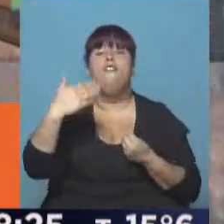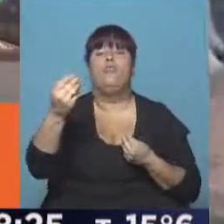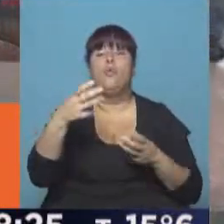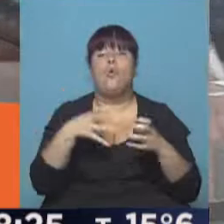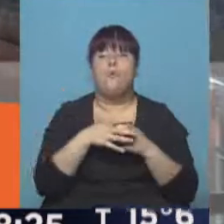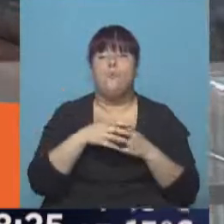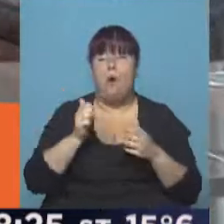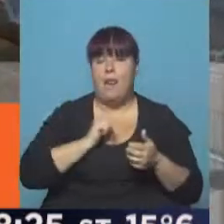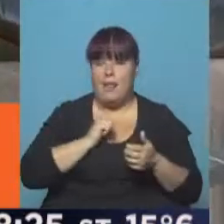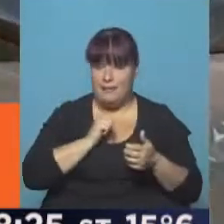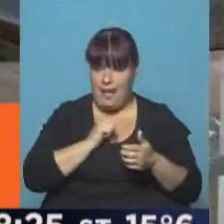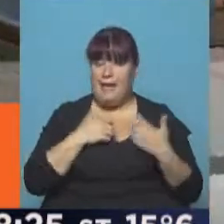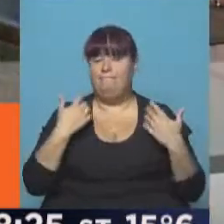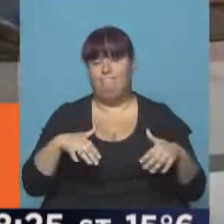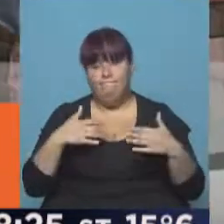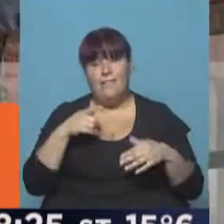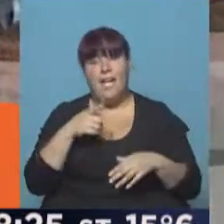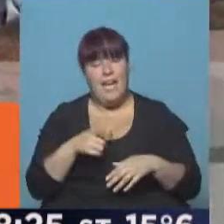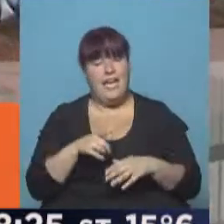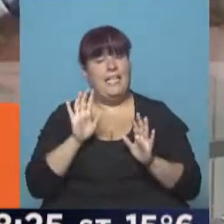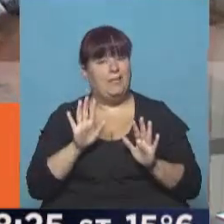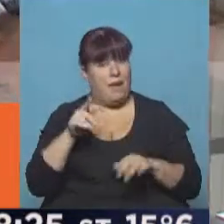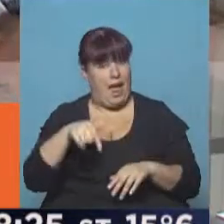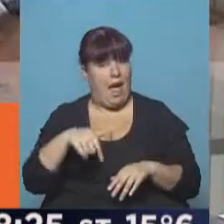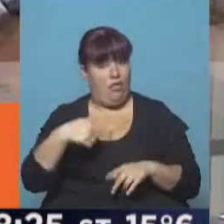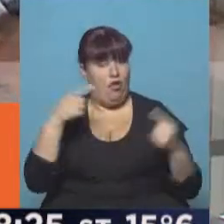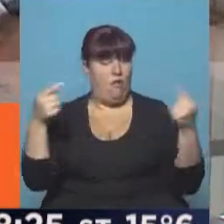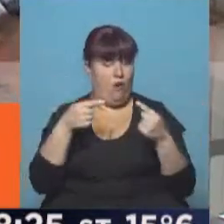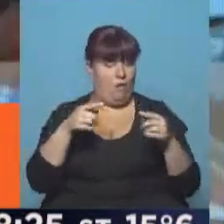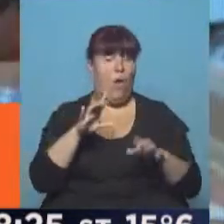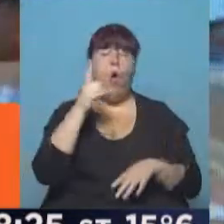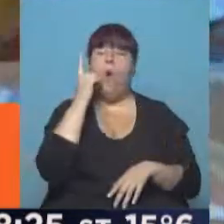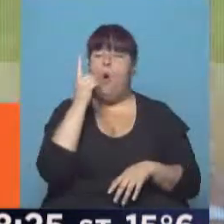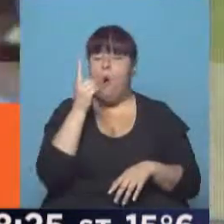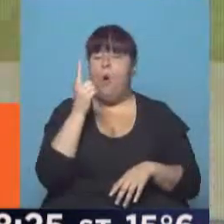las Fuerzas Armadas, que es un poco lo que están esperando ahora la oposición. Una de